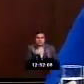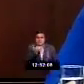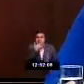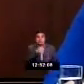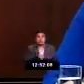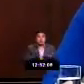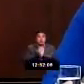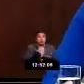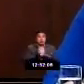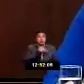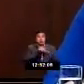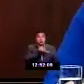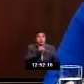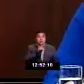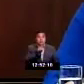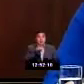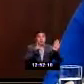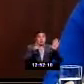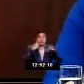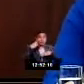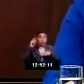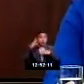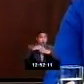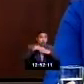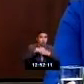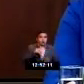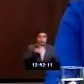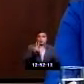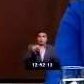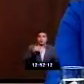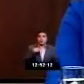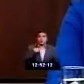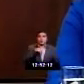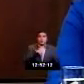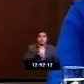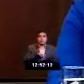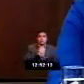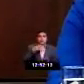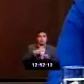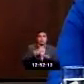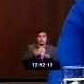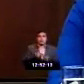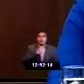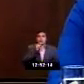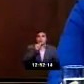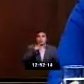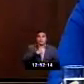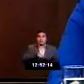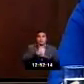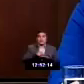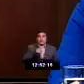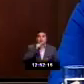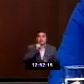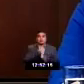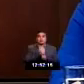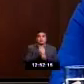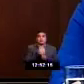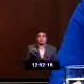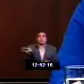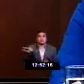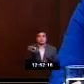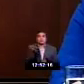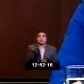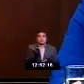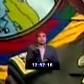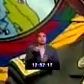de 327 millones de dólares no se pone el nombre de quién firma y quién actúa como